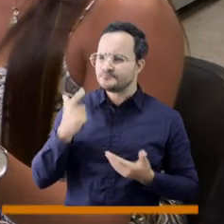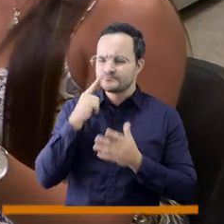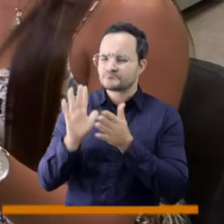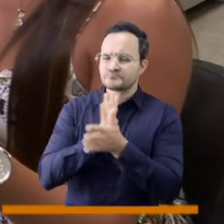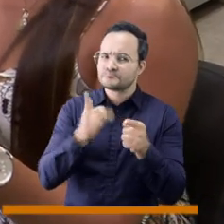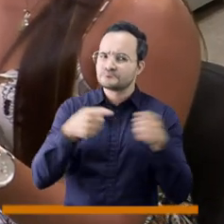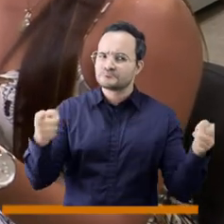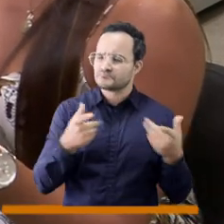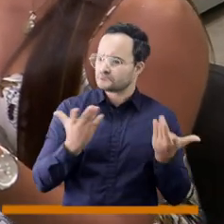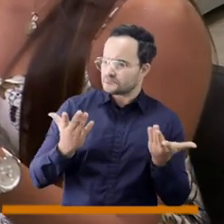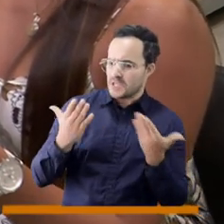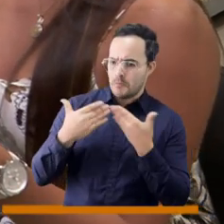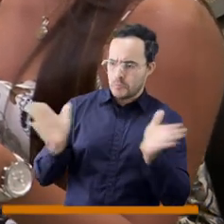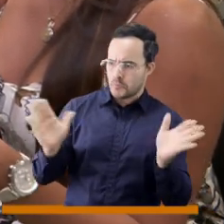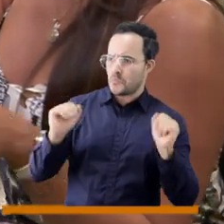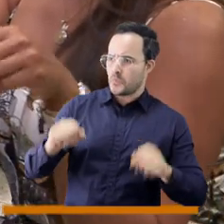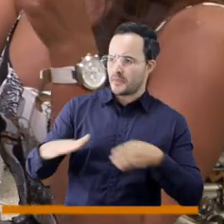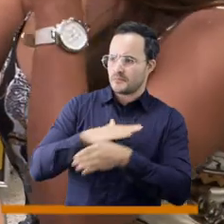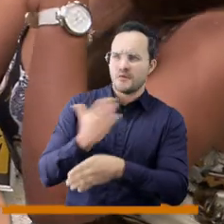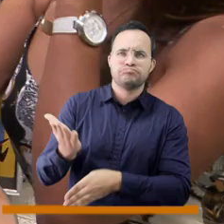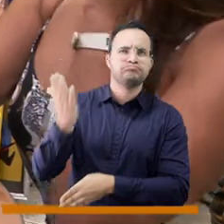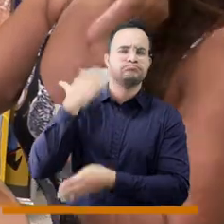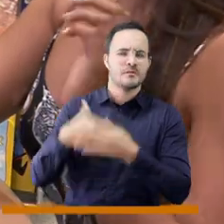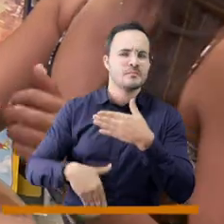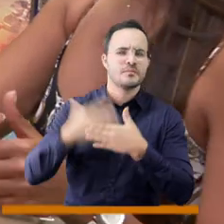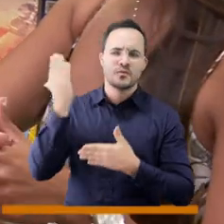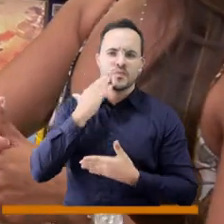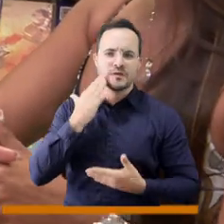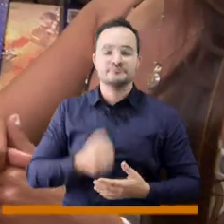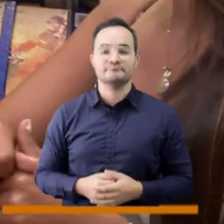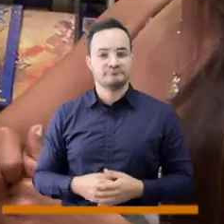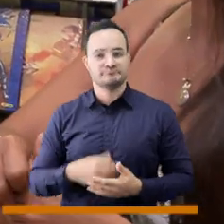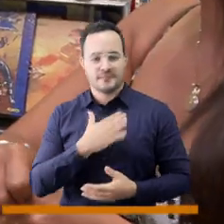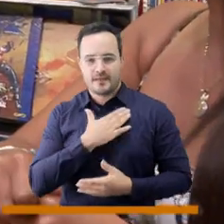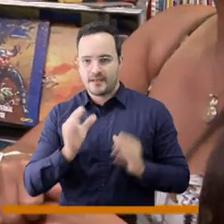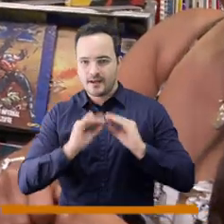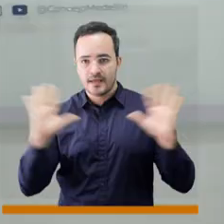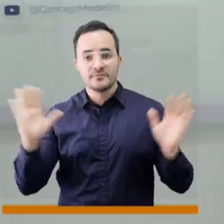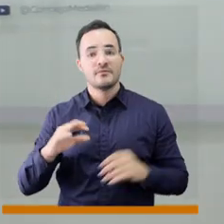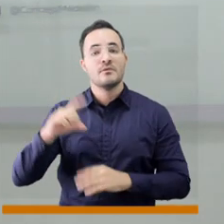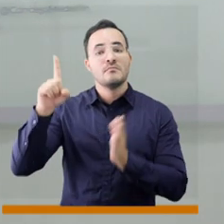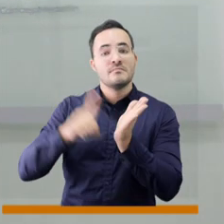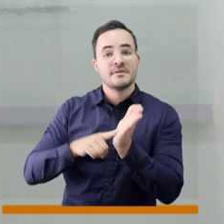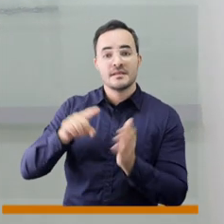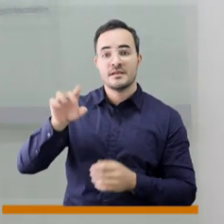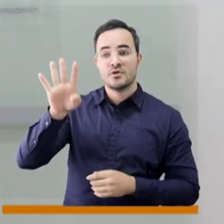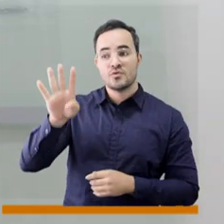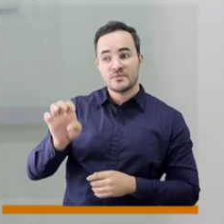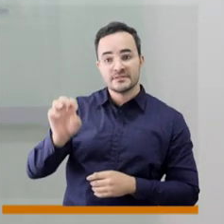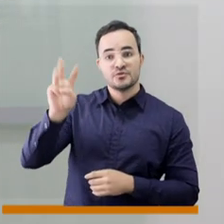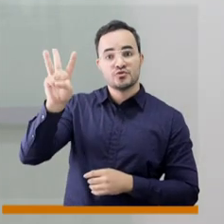cuánto la biblioteca está abierta al público? Sí, Mafe. La biblioteca del Concejo está abierta desde